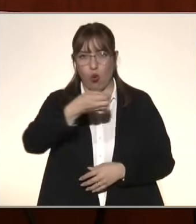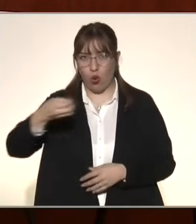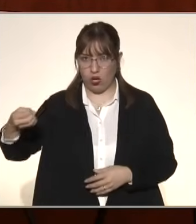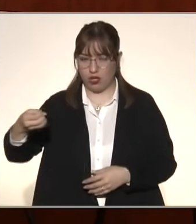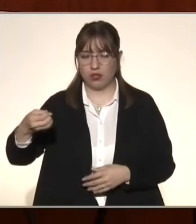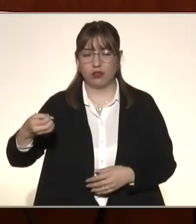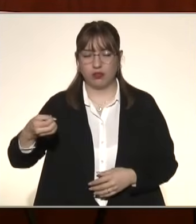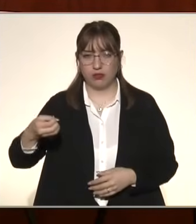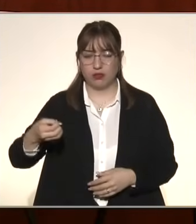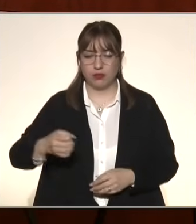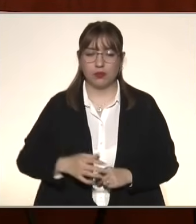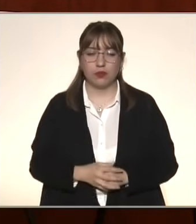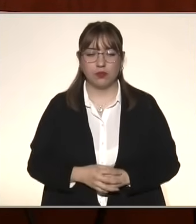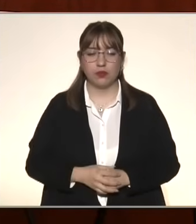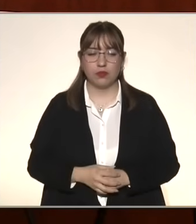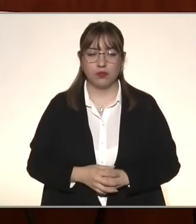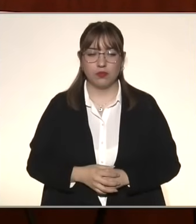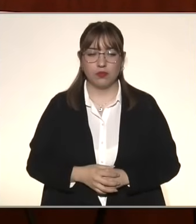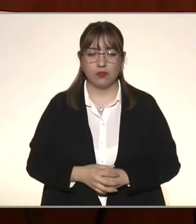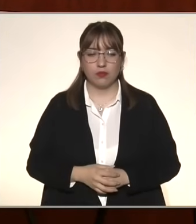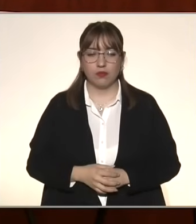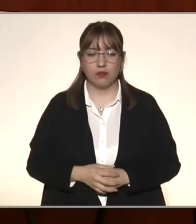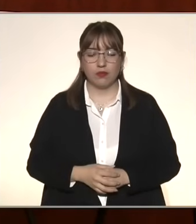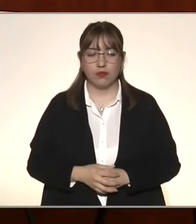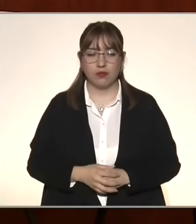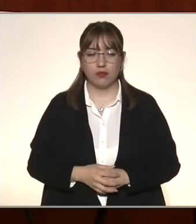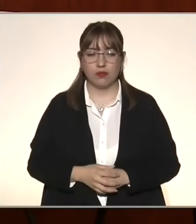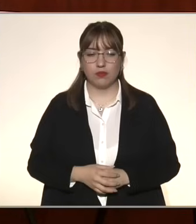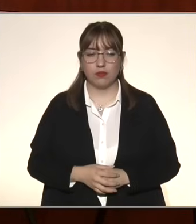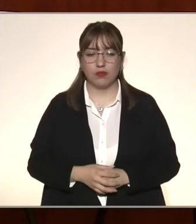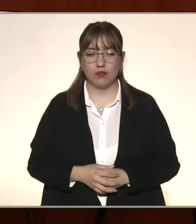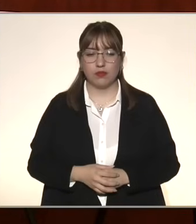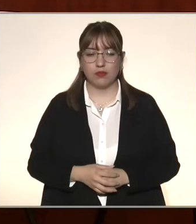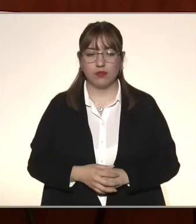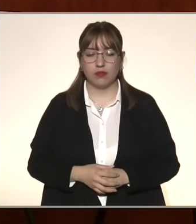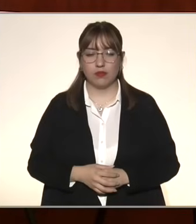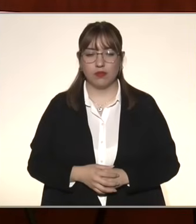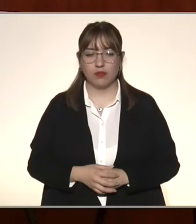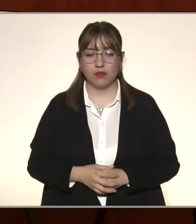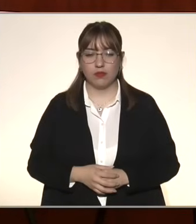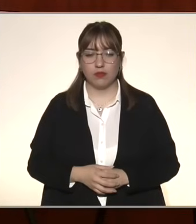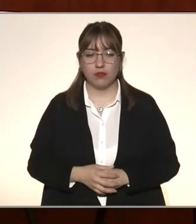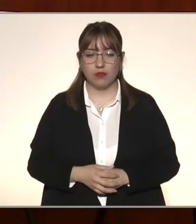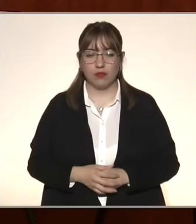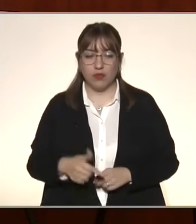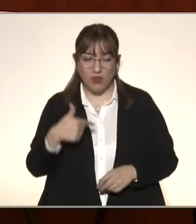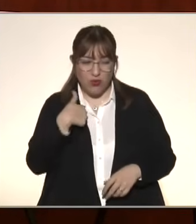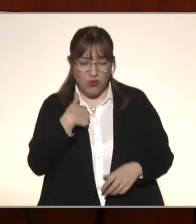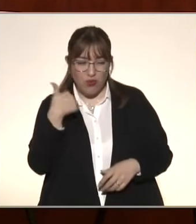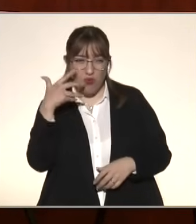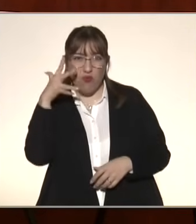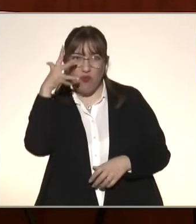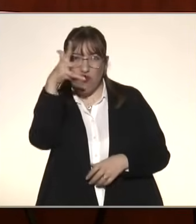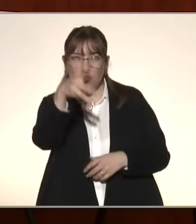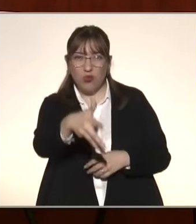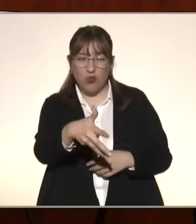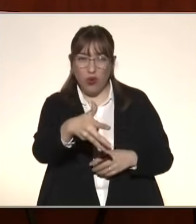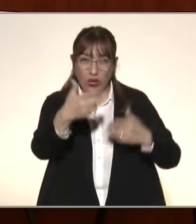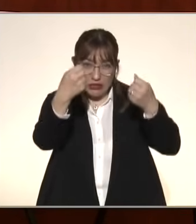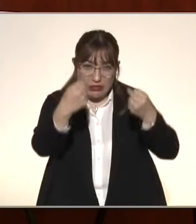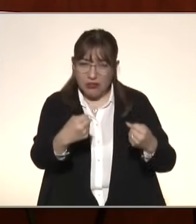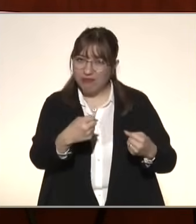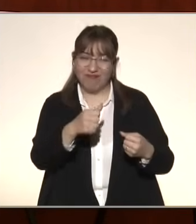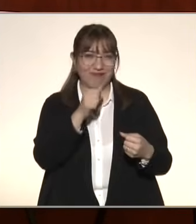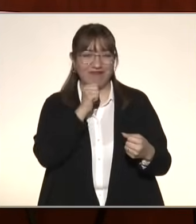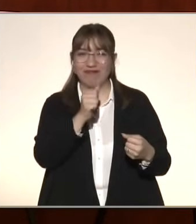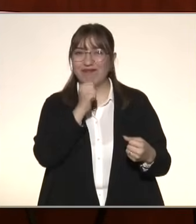poder tratar de organizar algo que no tengo idea de muy bien qué va a pasar, pero que hay una intención de